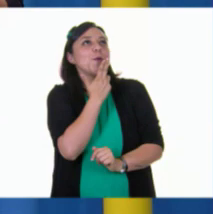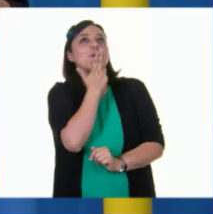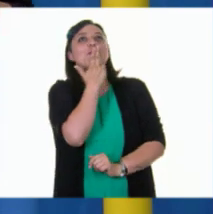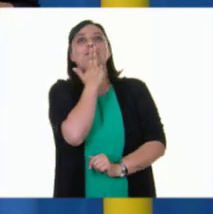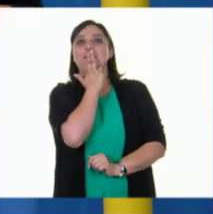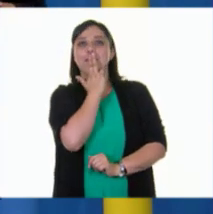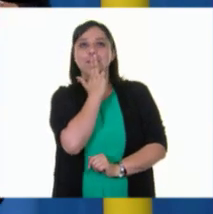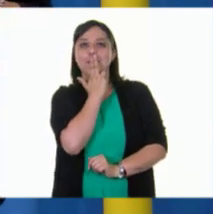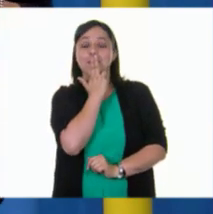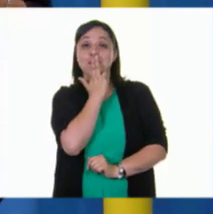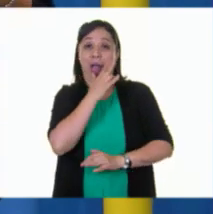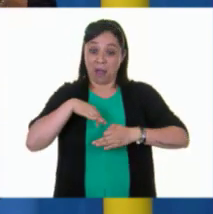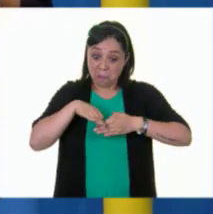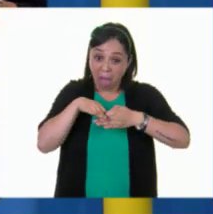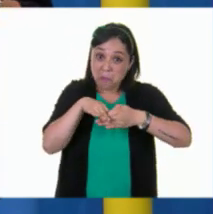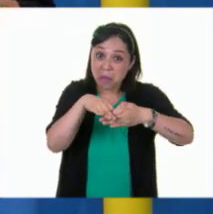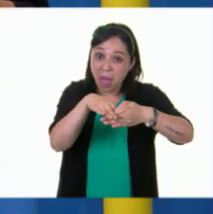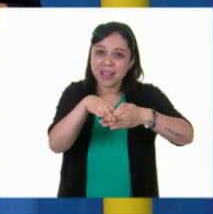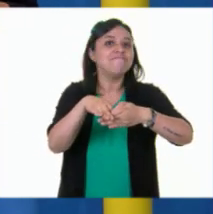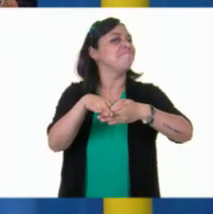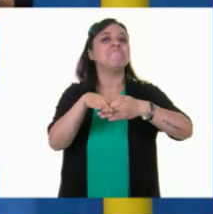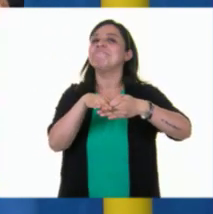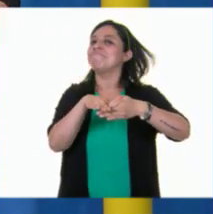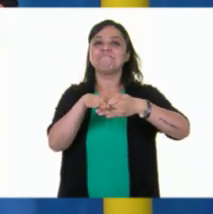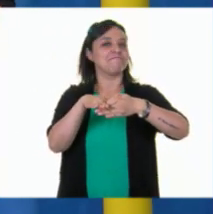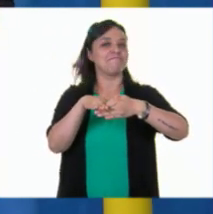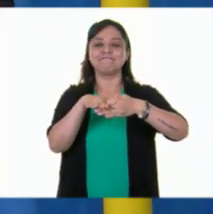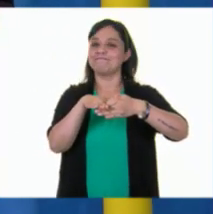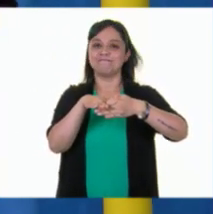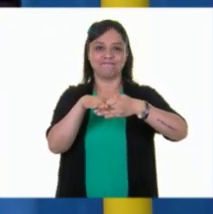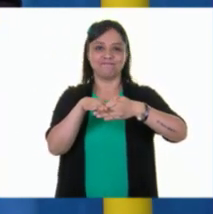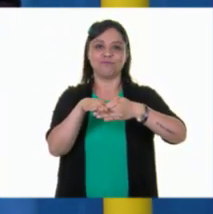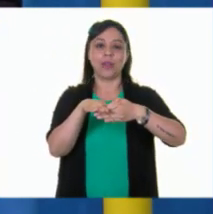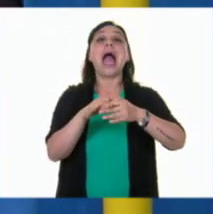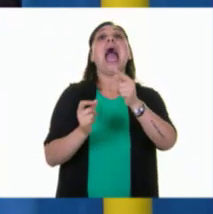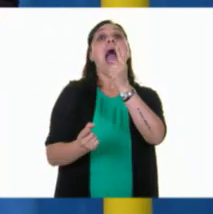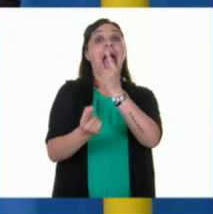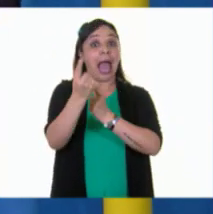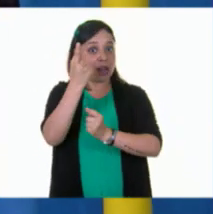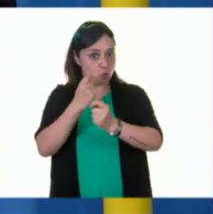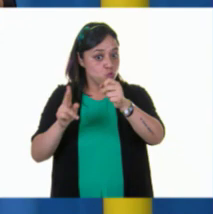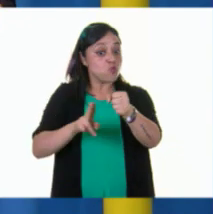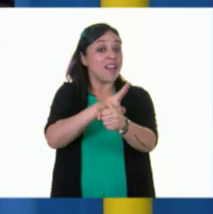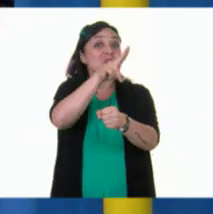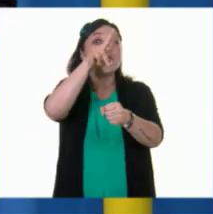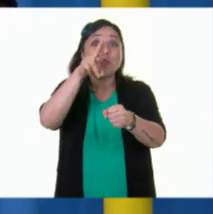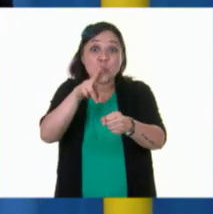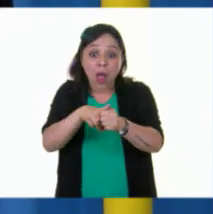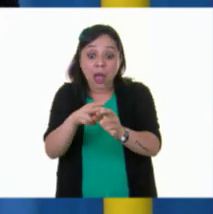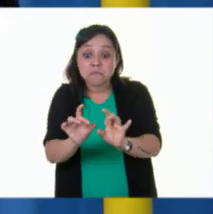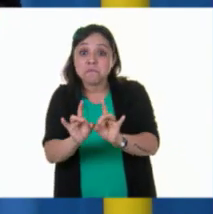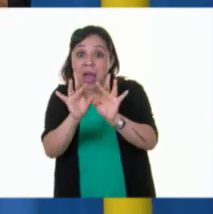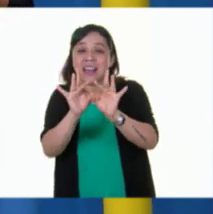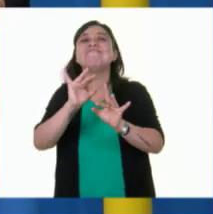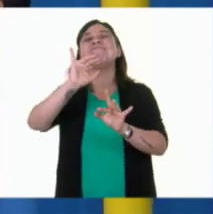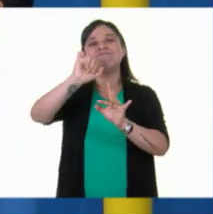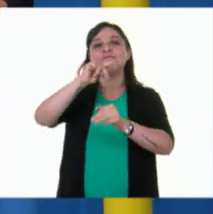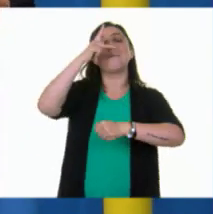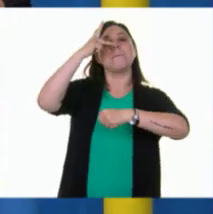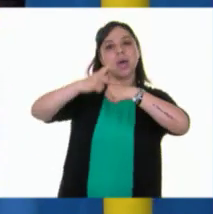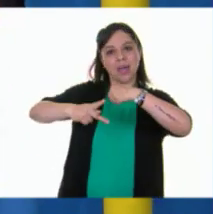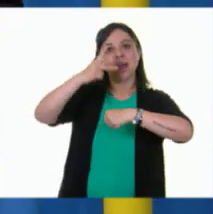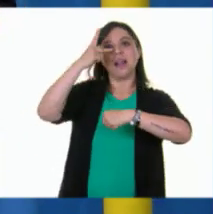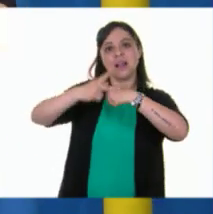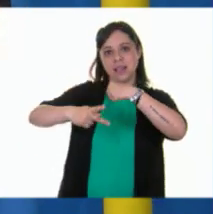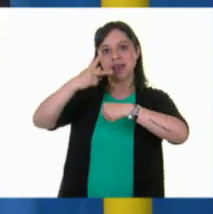son poco frecuentes. No obstante, también hay fenómenos naturales que pueden representar peligros para la sociedad. Incluso,